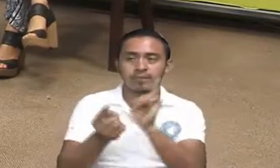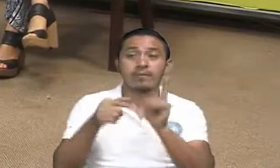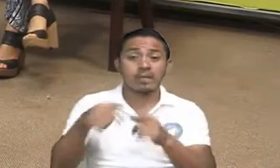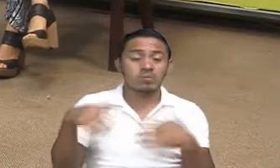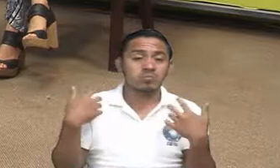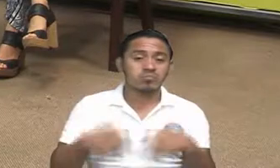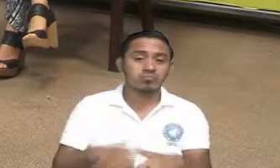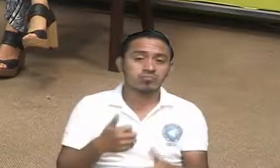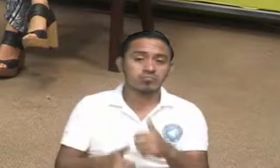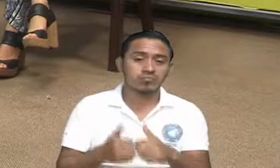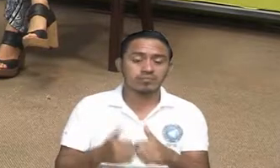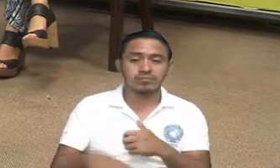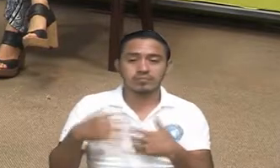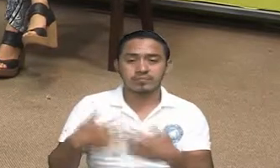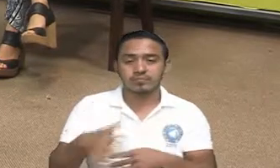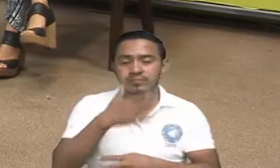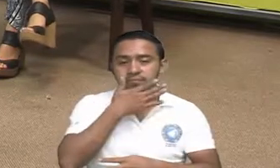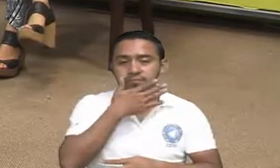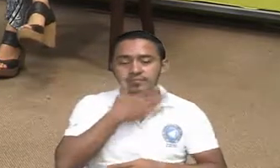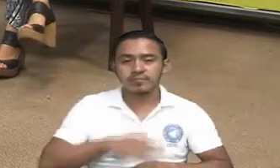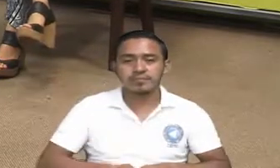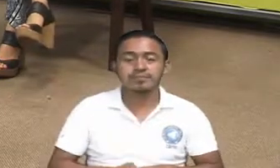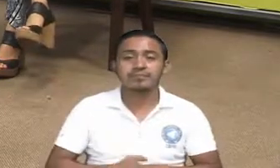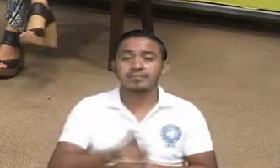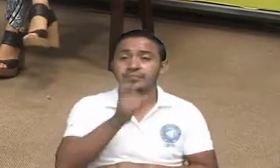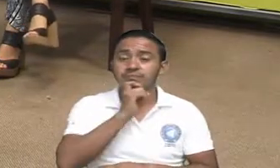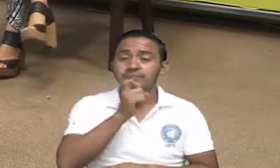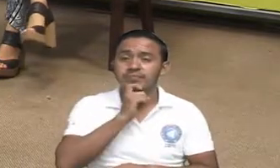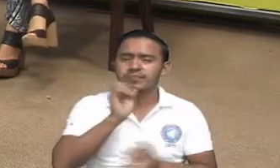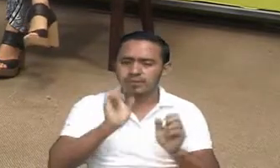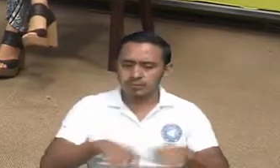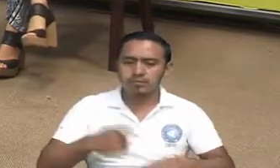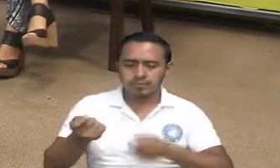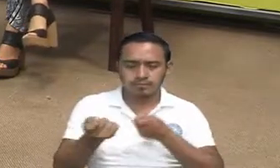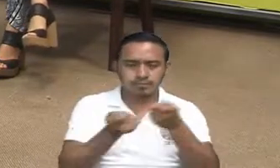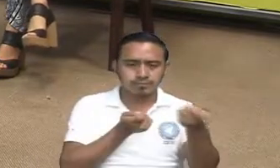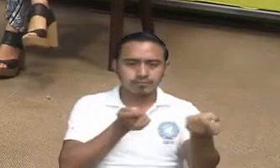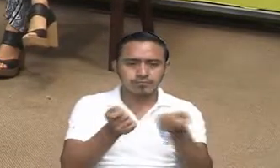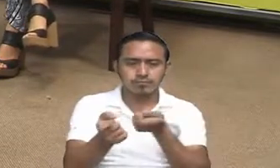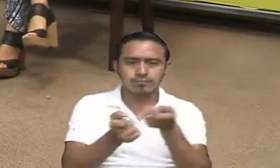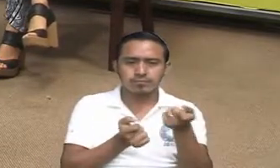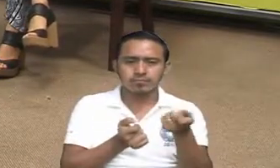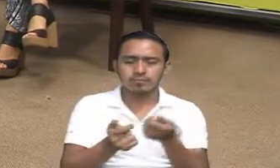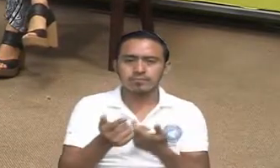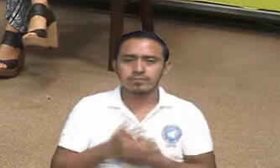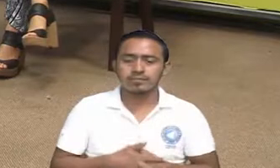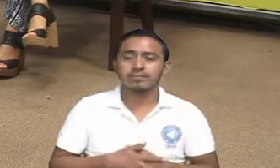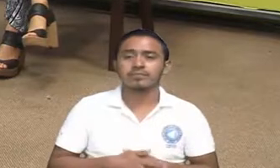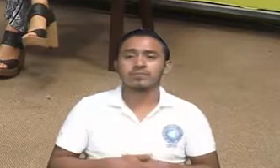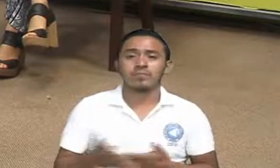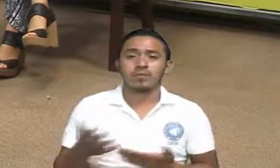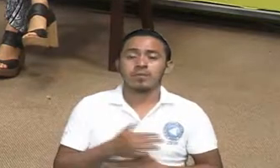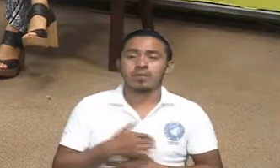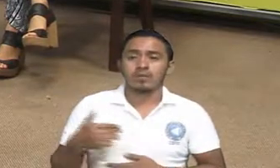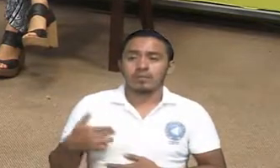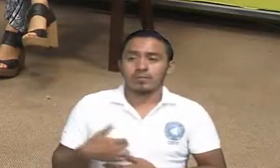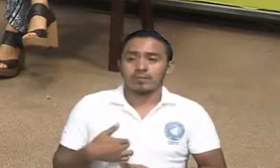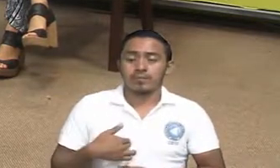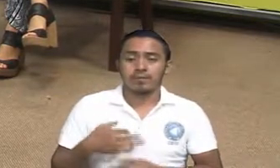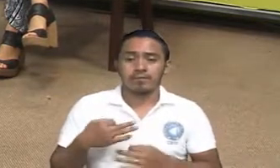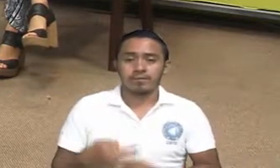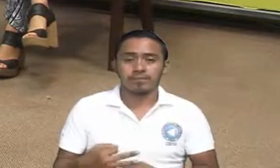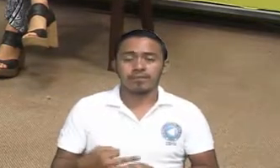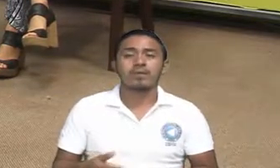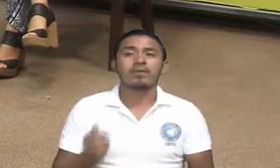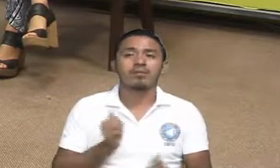grave para la... Fíjate que esto del celo se puede controlar, se puede superar cuando llegamos a crear conciencia de que tenemos